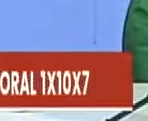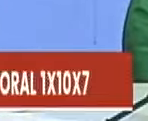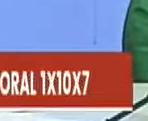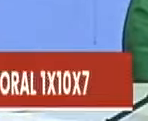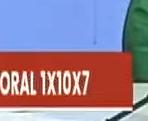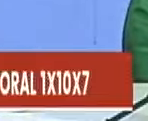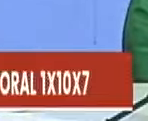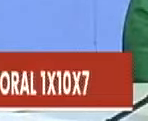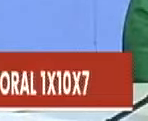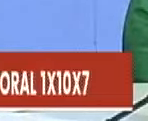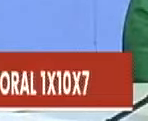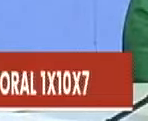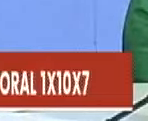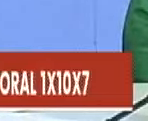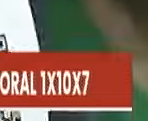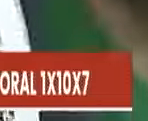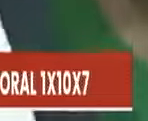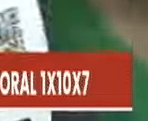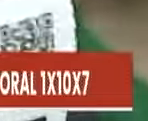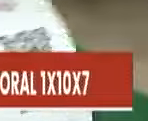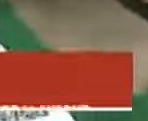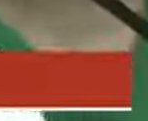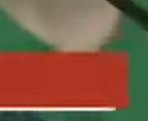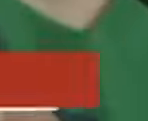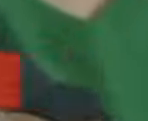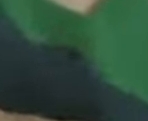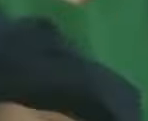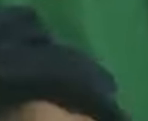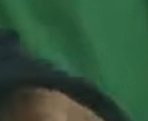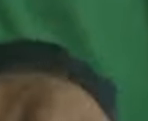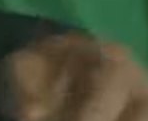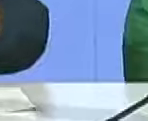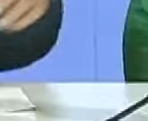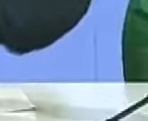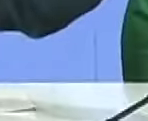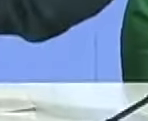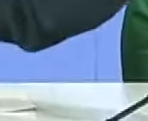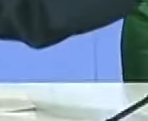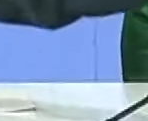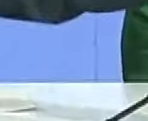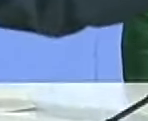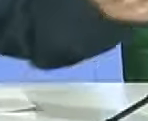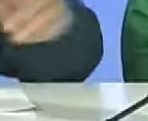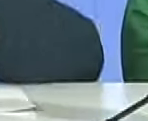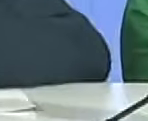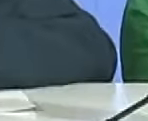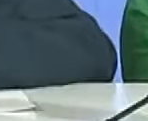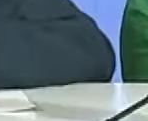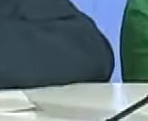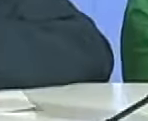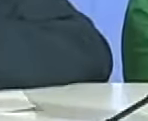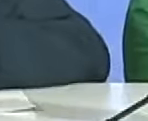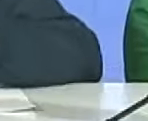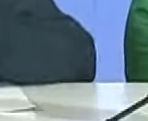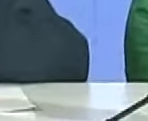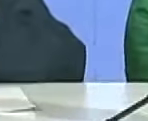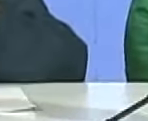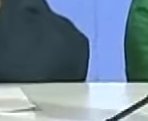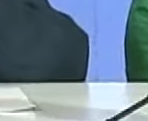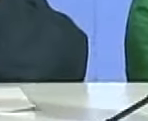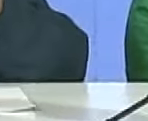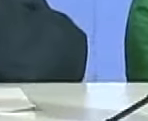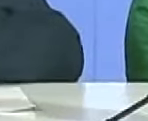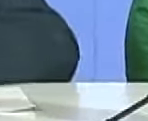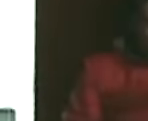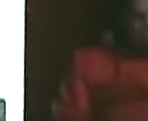QR que tenemos acá, tenemos dos, en la pantalla, ¿dónde está? Allá están. Lo que vamos a